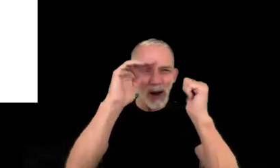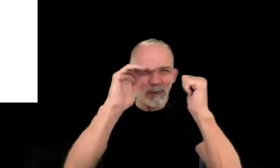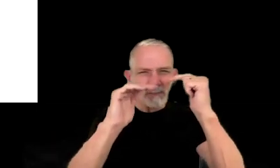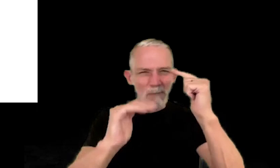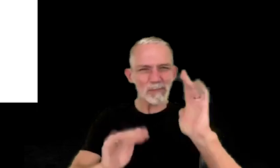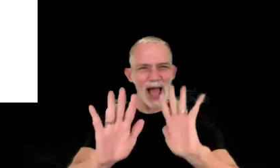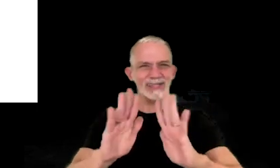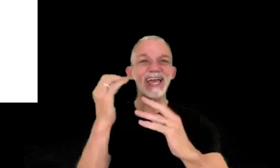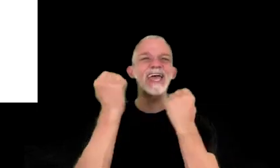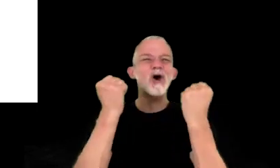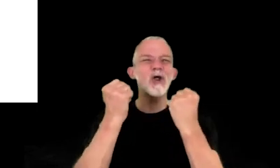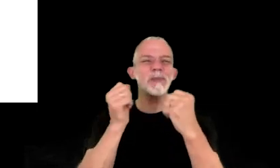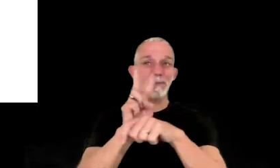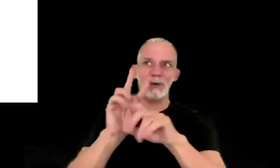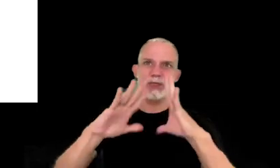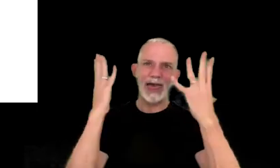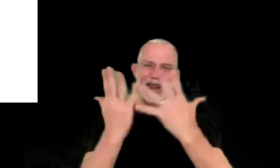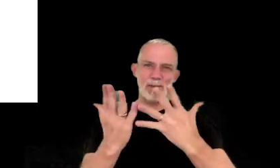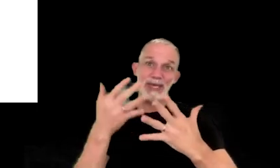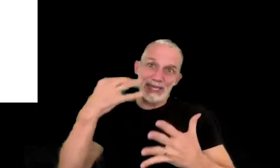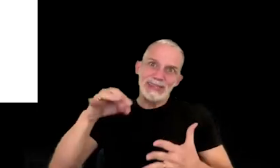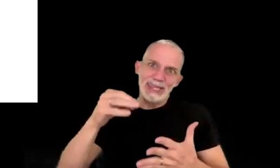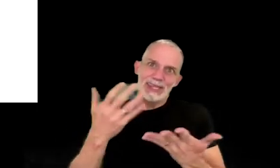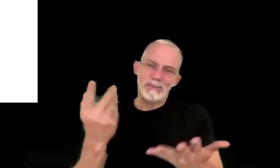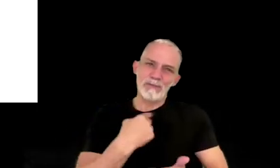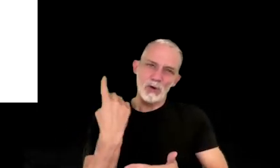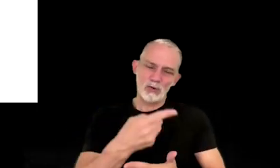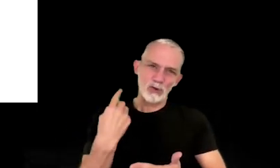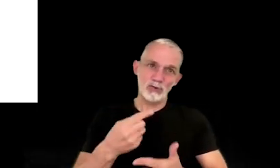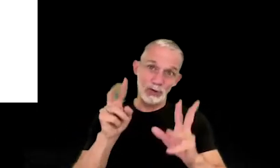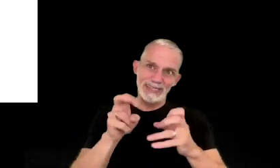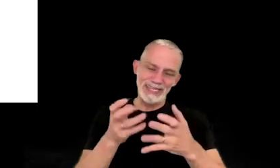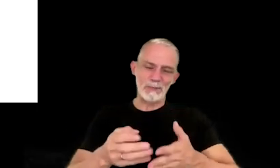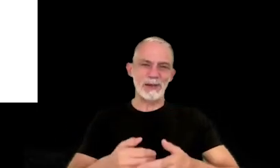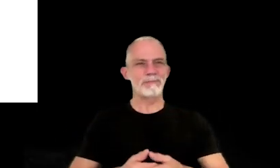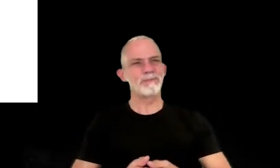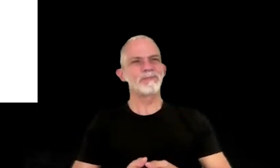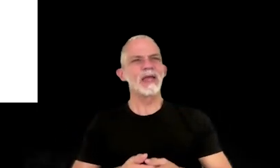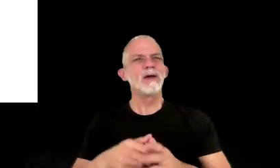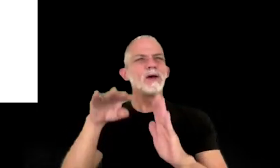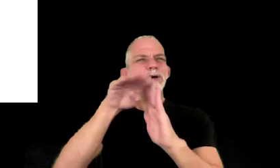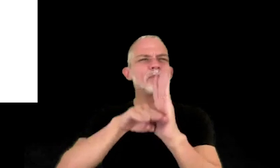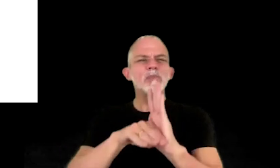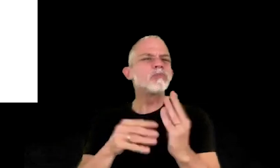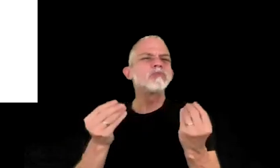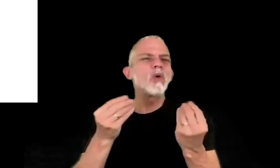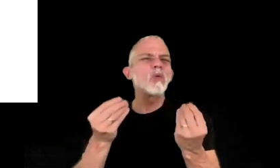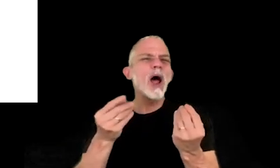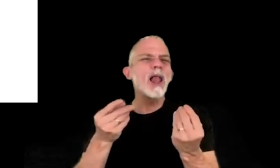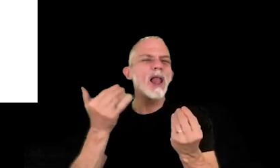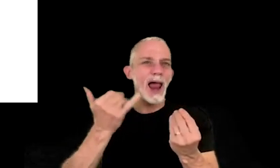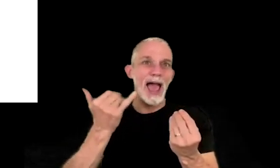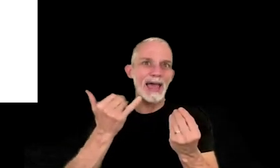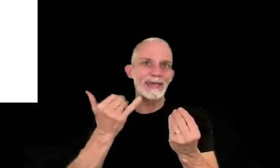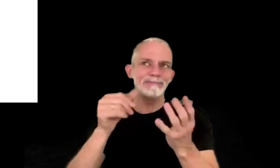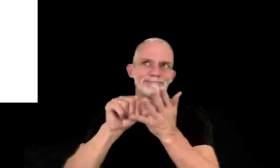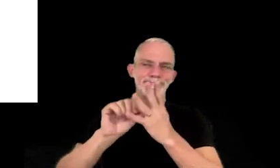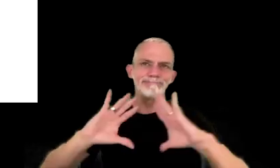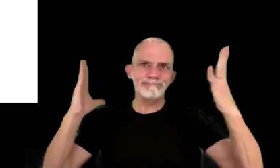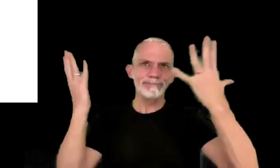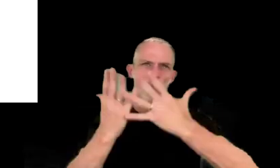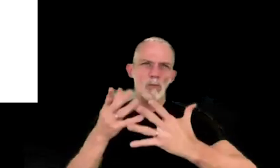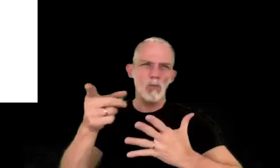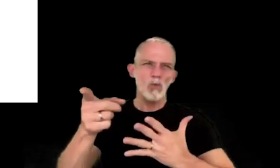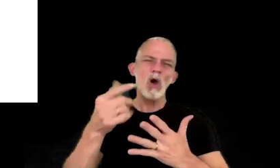nos da la economía ambiental que la tenemos que aplicar en este tema, ¿no? Las normas ambientales de aplicación